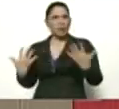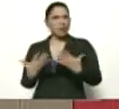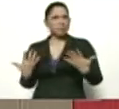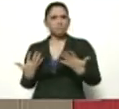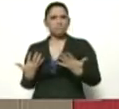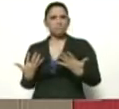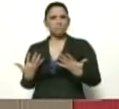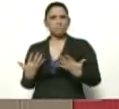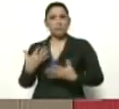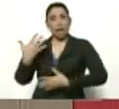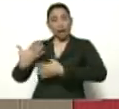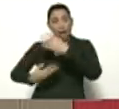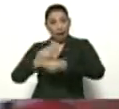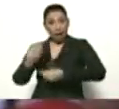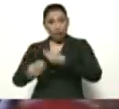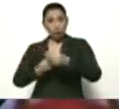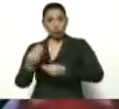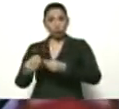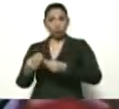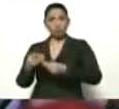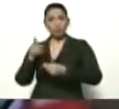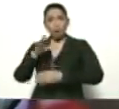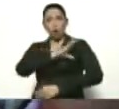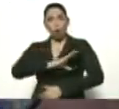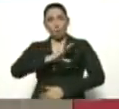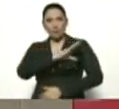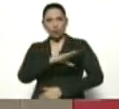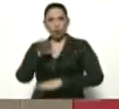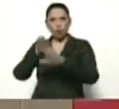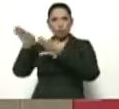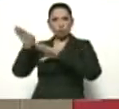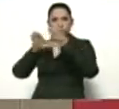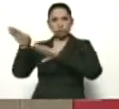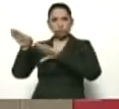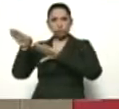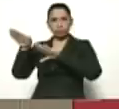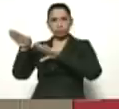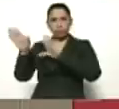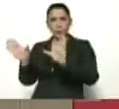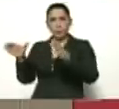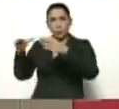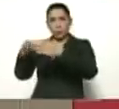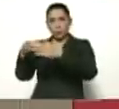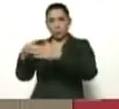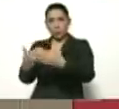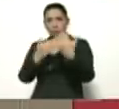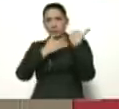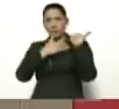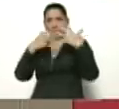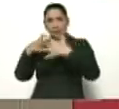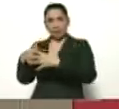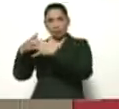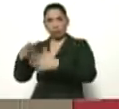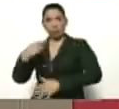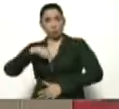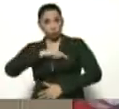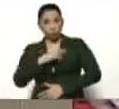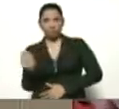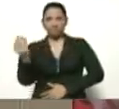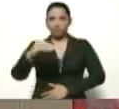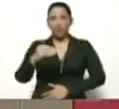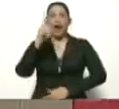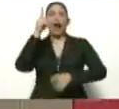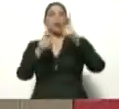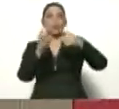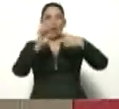haya hecho la el comité de asuntos exteriores de la cámara de representante nosotros vamos a aportar algunos